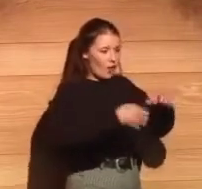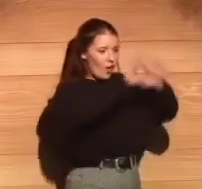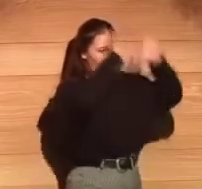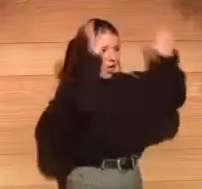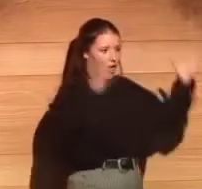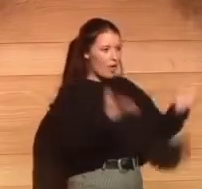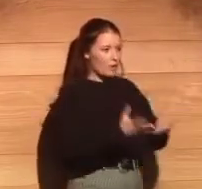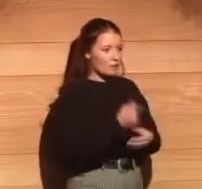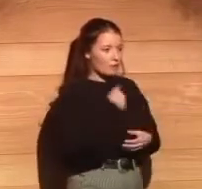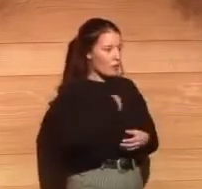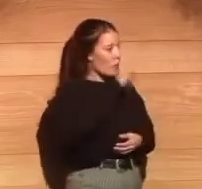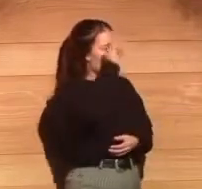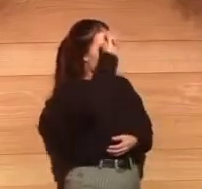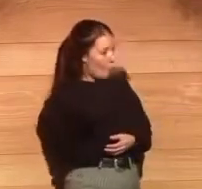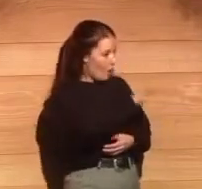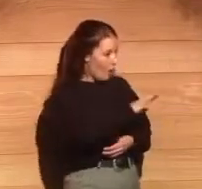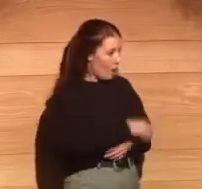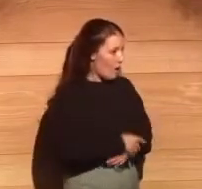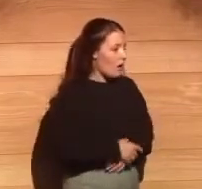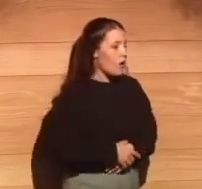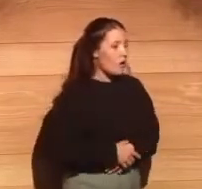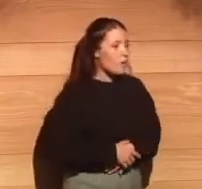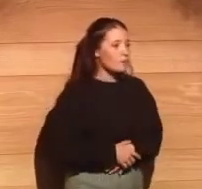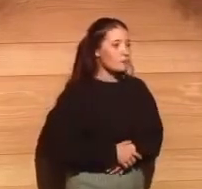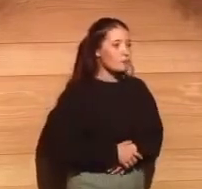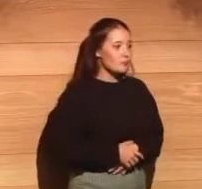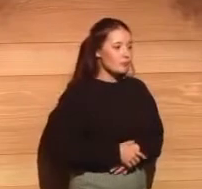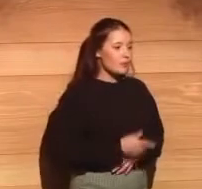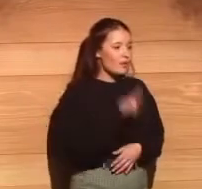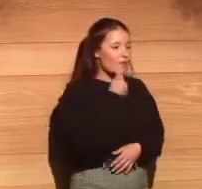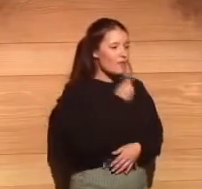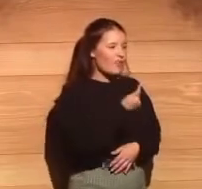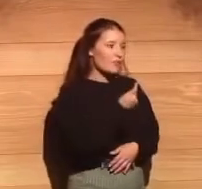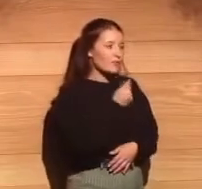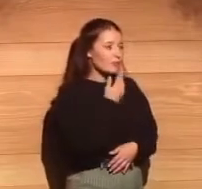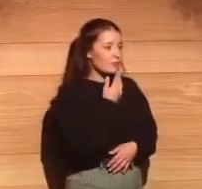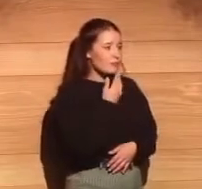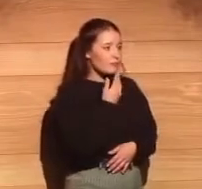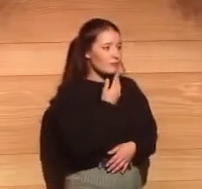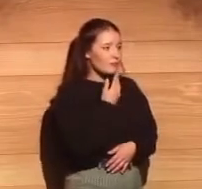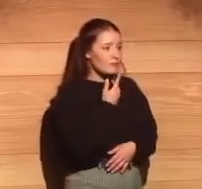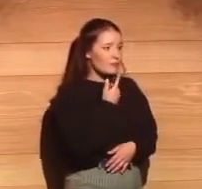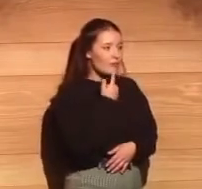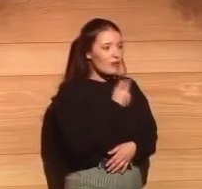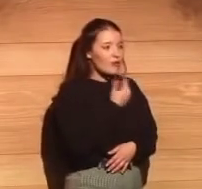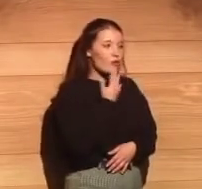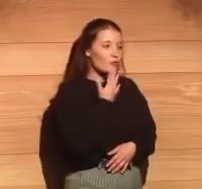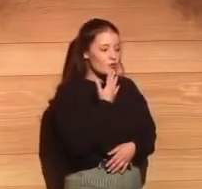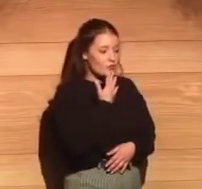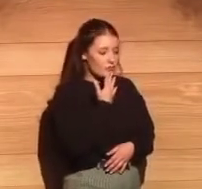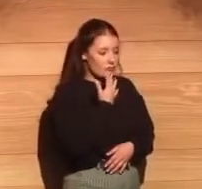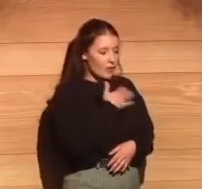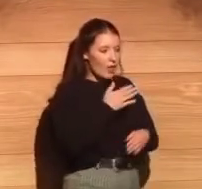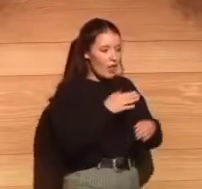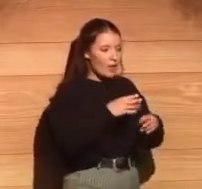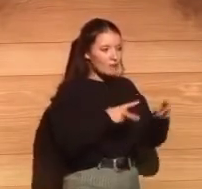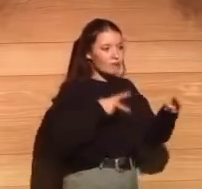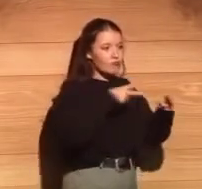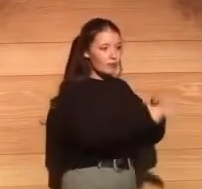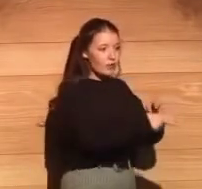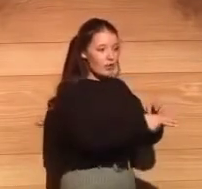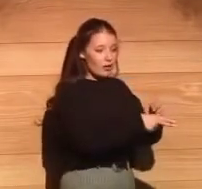me impactó notablemente. Decía algo así, que hay que limitar y